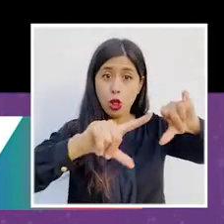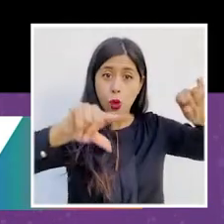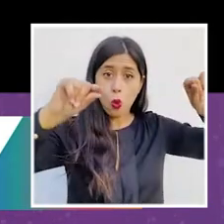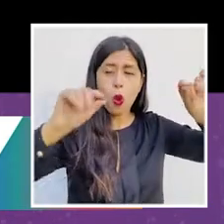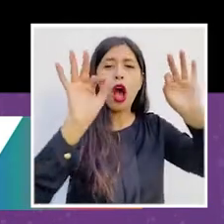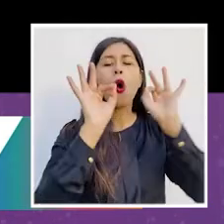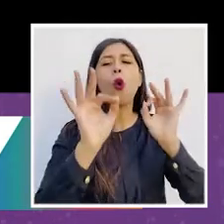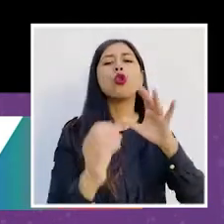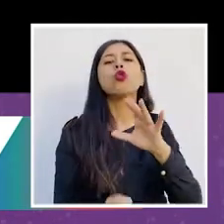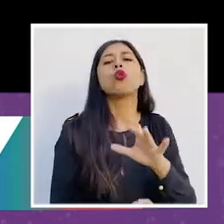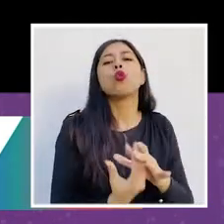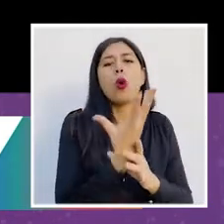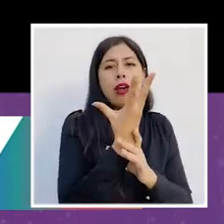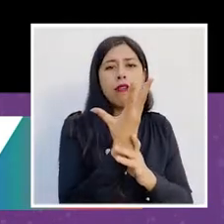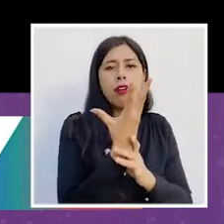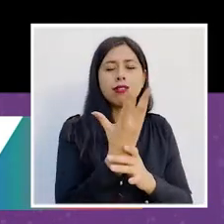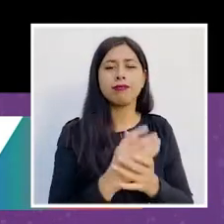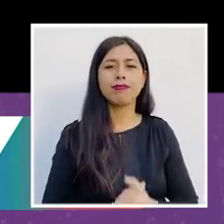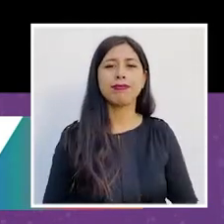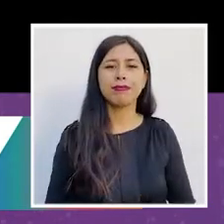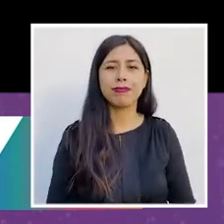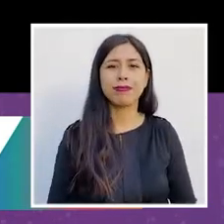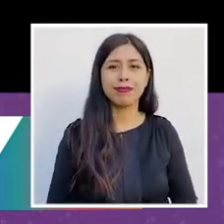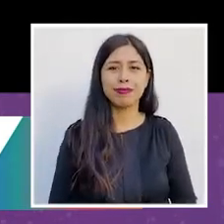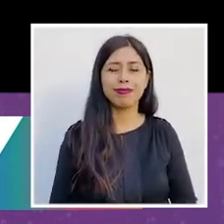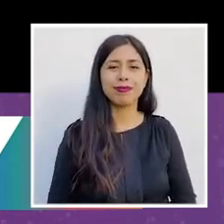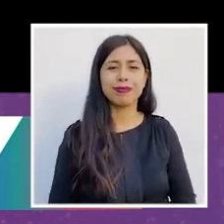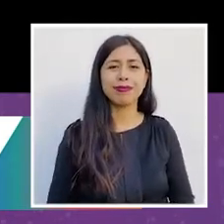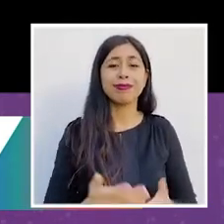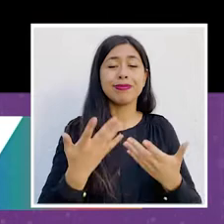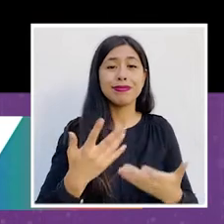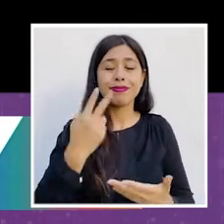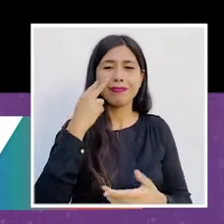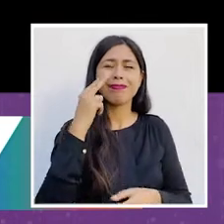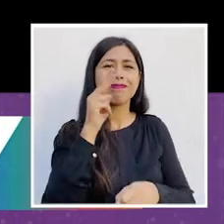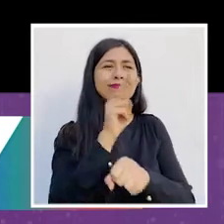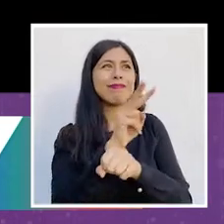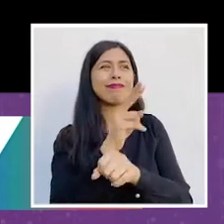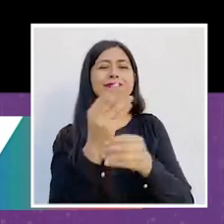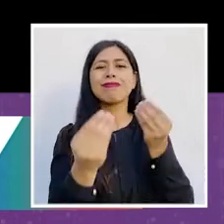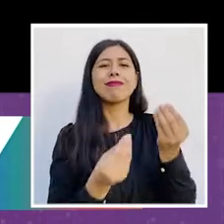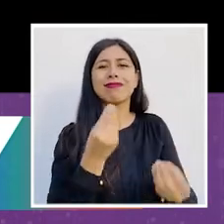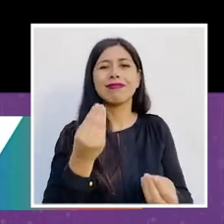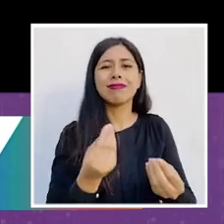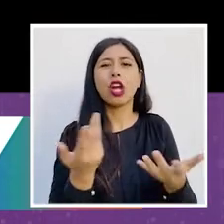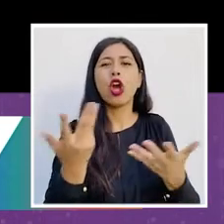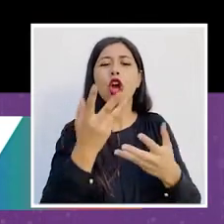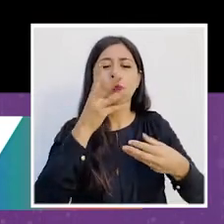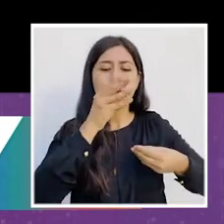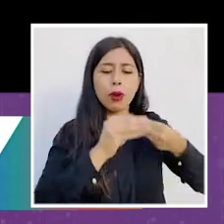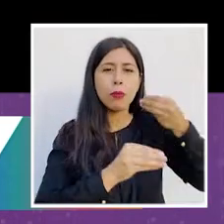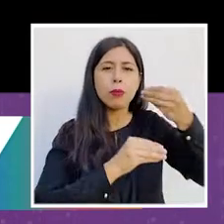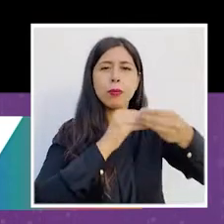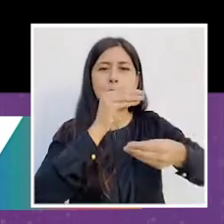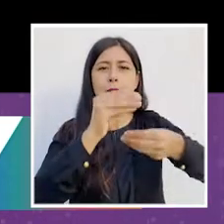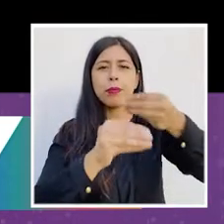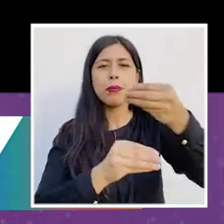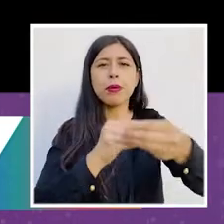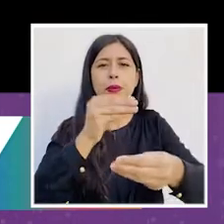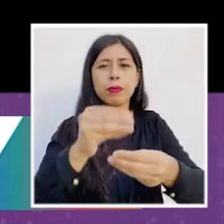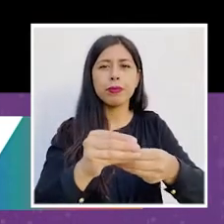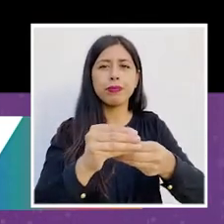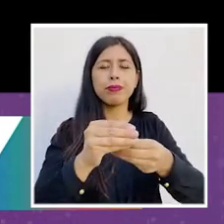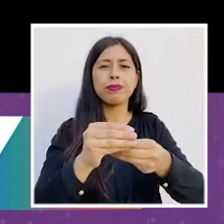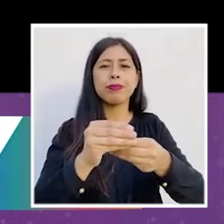esté en fase nueva. Bueno, vamos a ver entonces cómo es el proceso